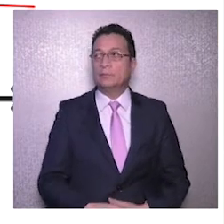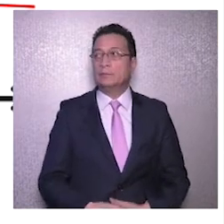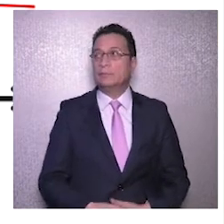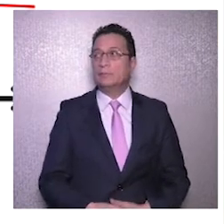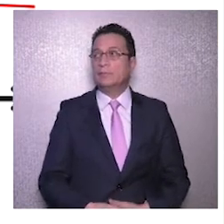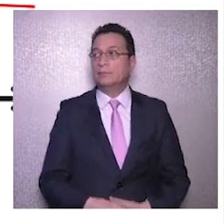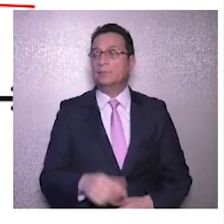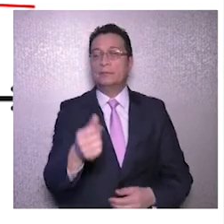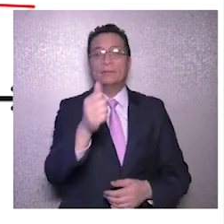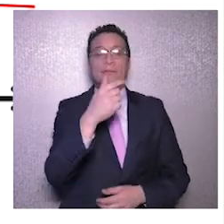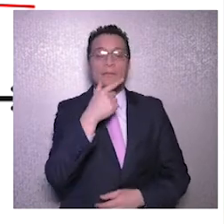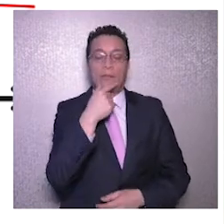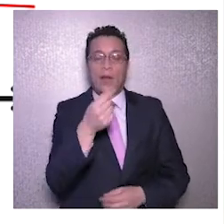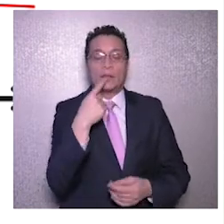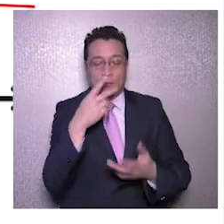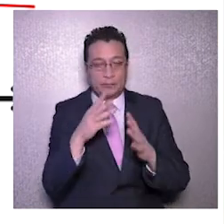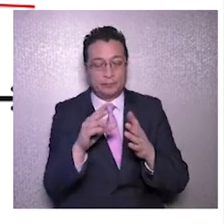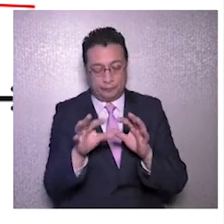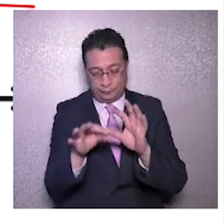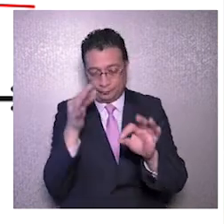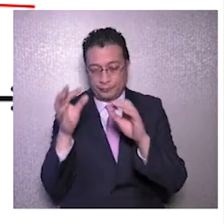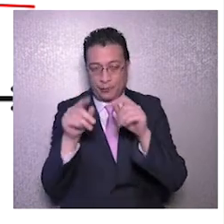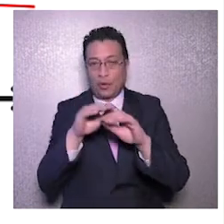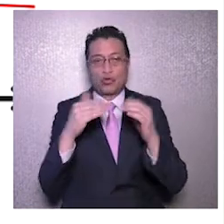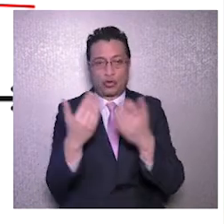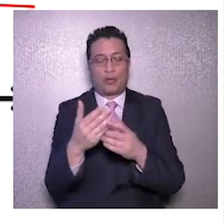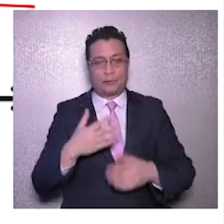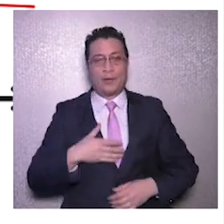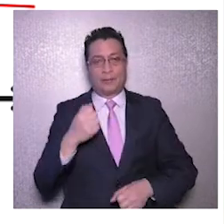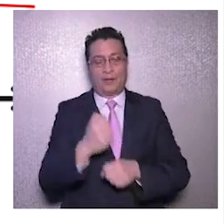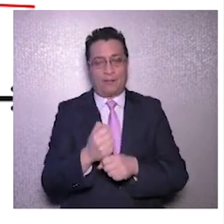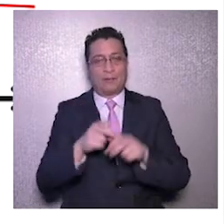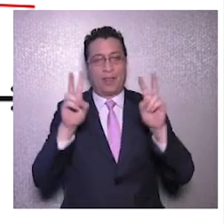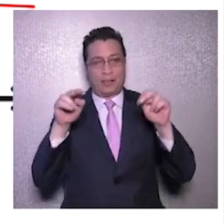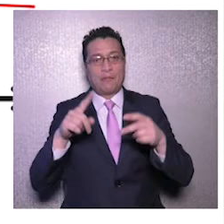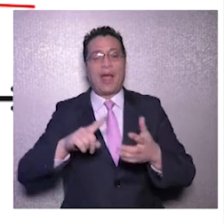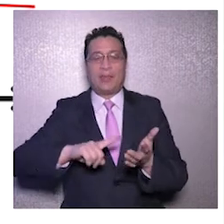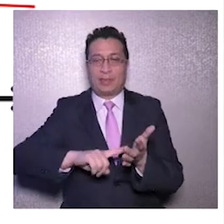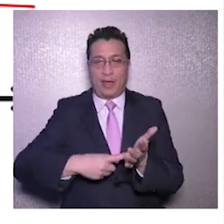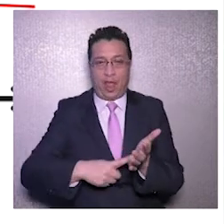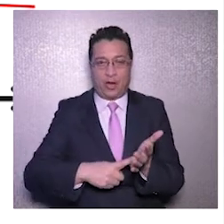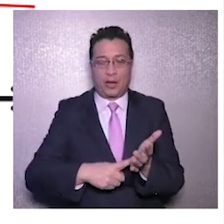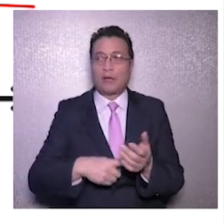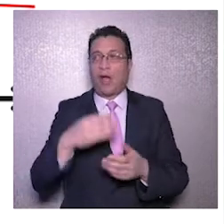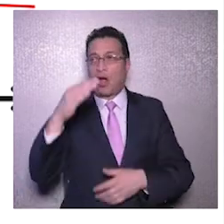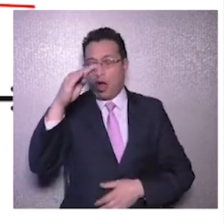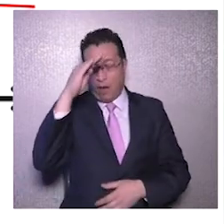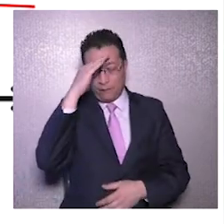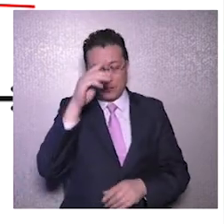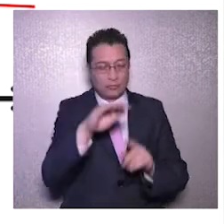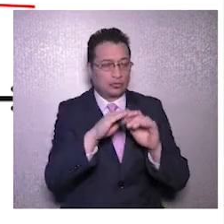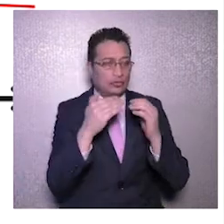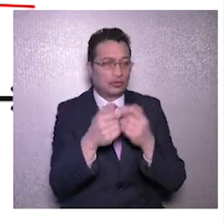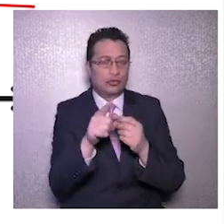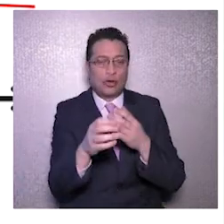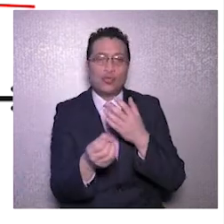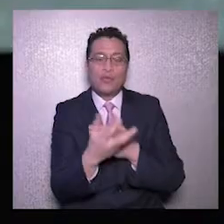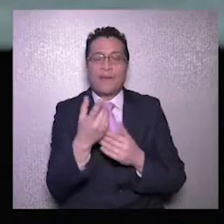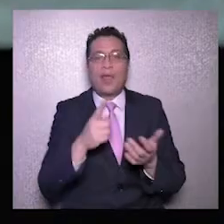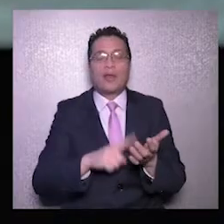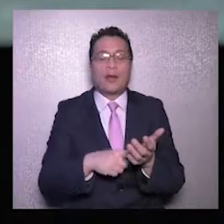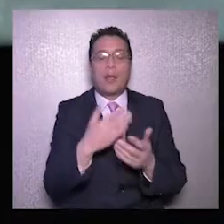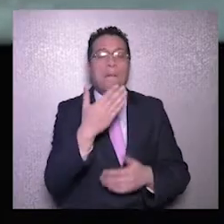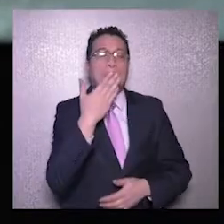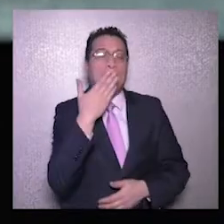Y es casi inevitable, ¿no es cierto?, para todos nosotros que trabajamos en temas de tecnología, confiar en que todas estas nuevas tecnologías son para